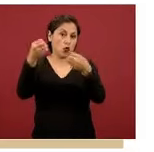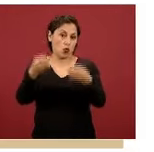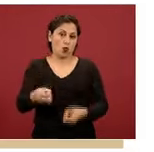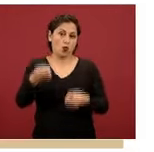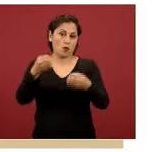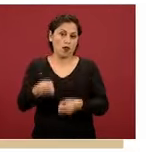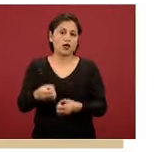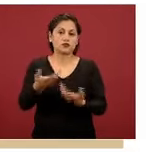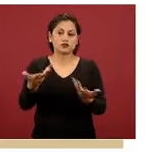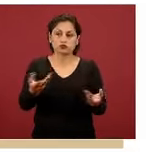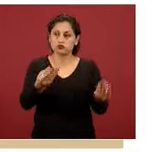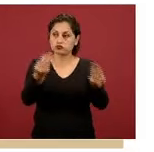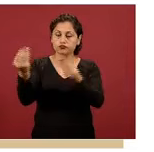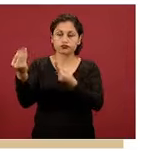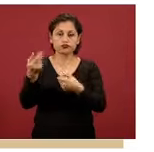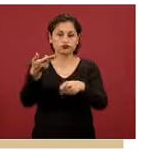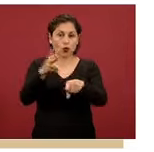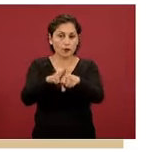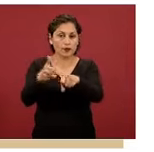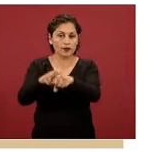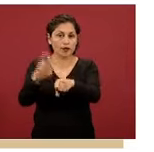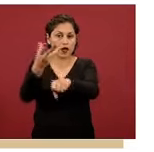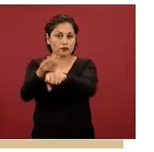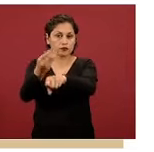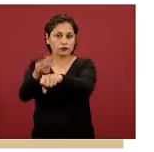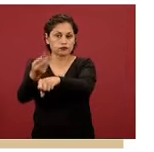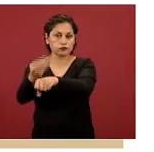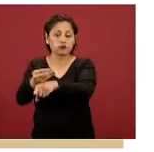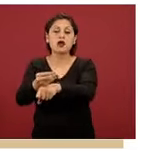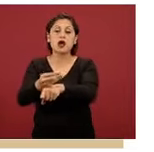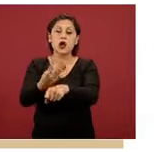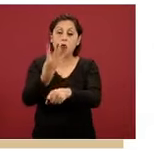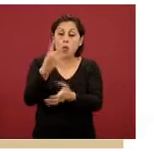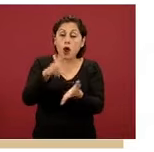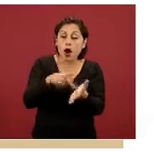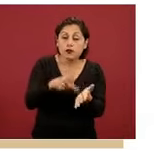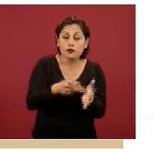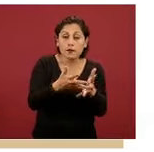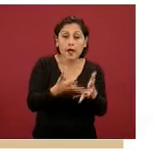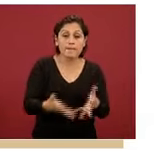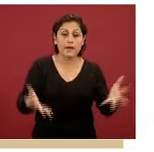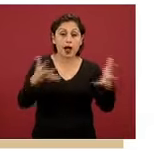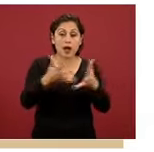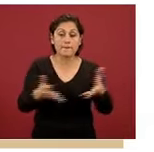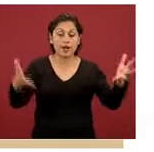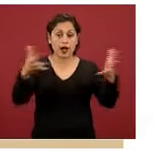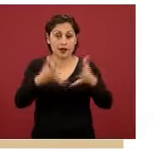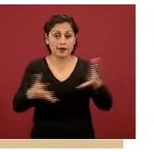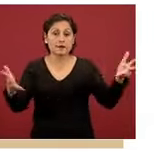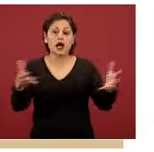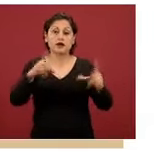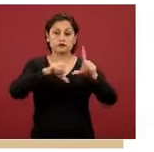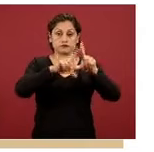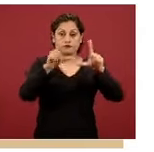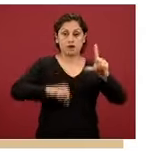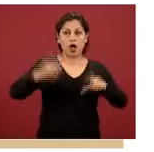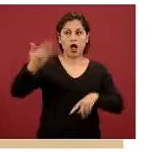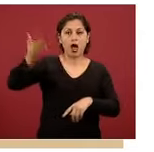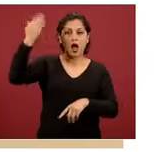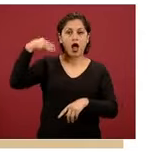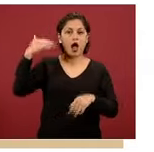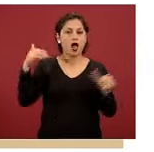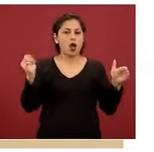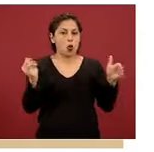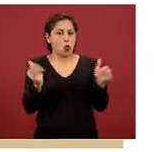reconversión hospitalaria, que las ampliamos más de 4 veces la cantidad de camas con respecto a lo que el país tenía disponible